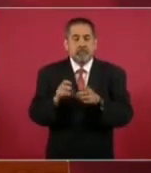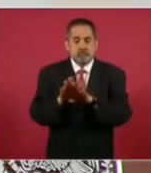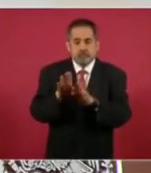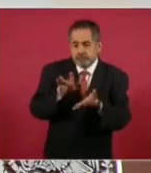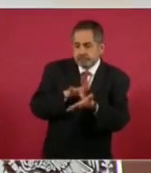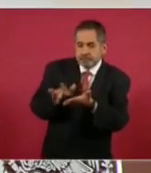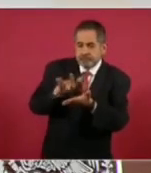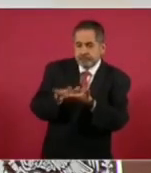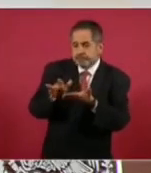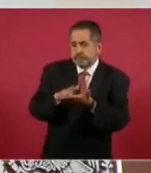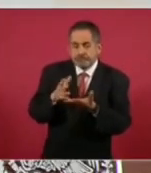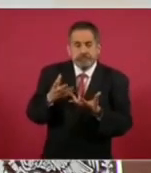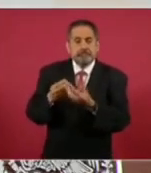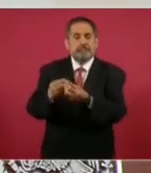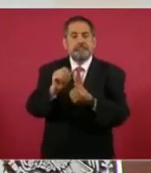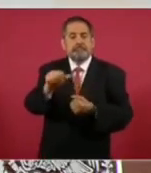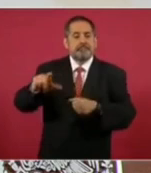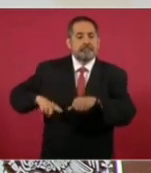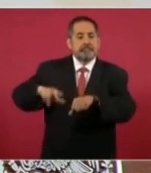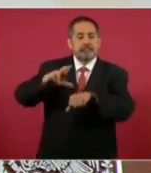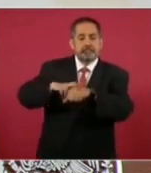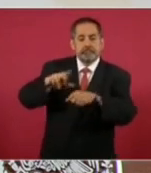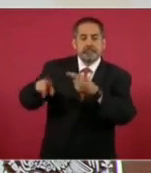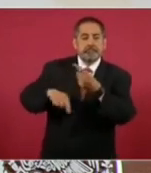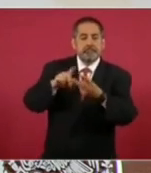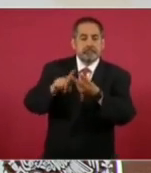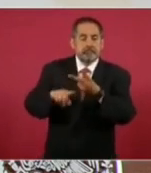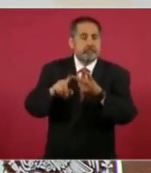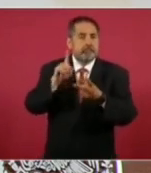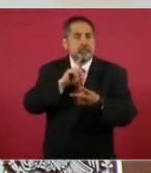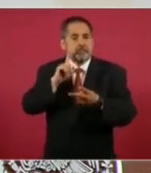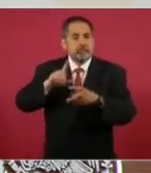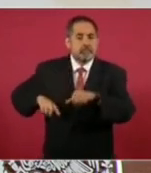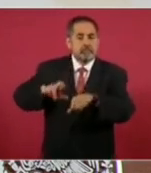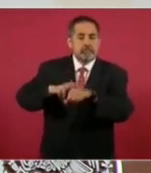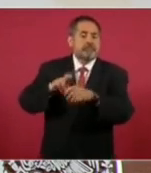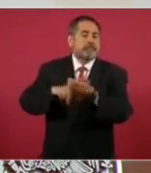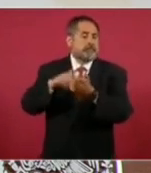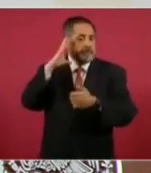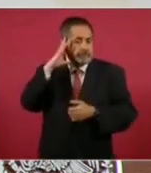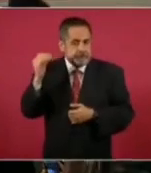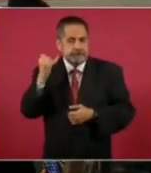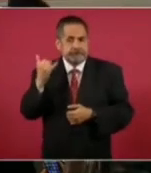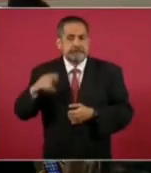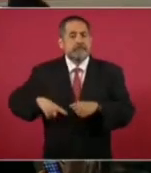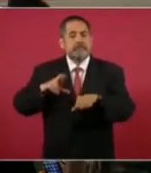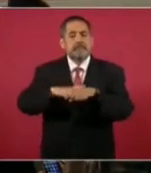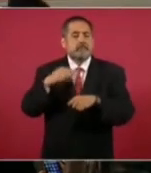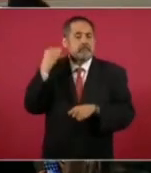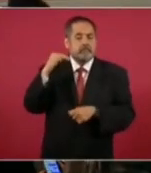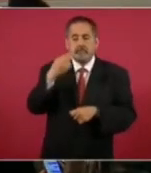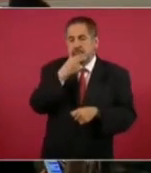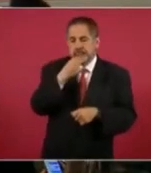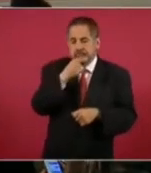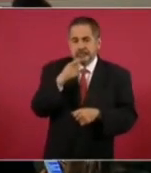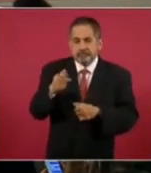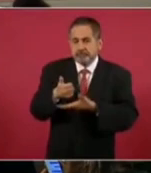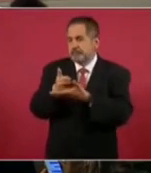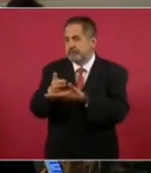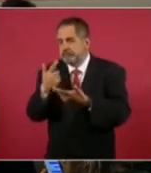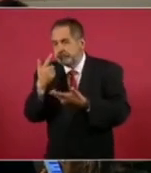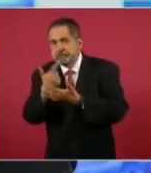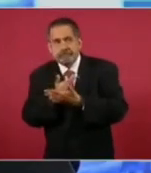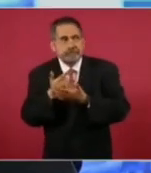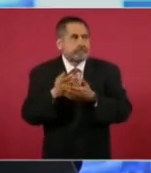respaldando a los gobernadores y la gobernadora de Colima y gobernador de Michoacán en el levantamiento